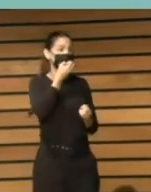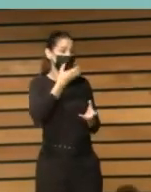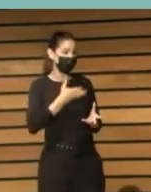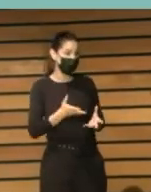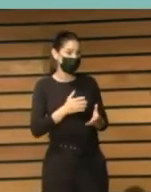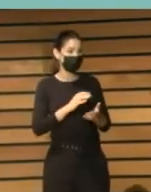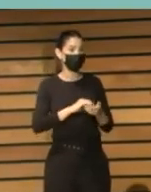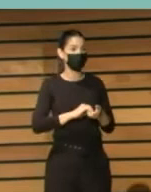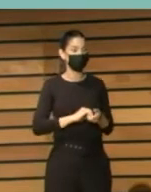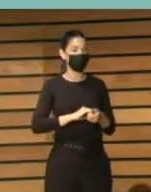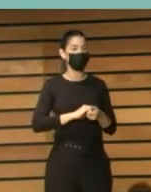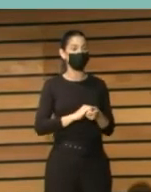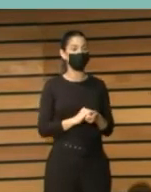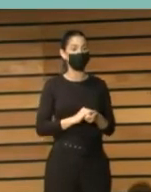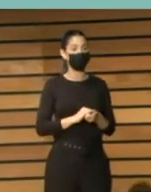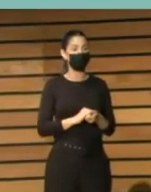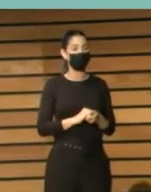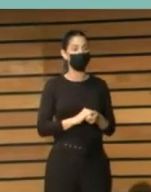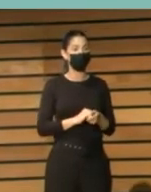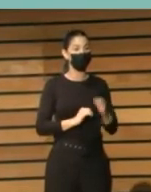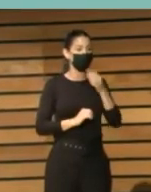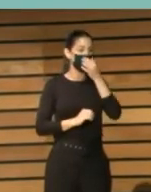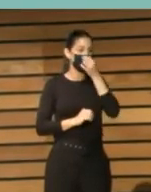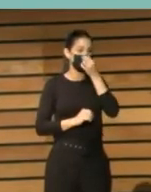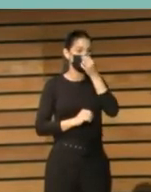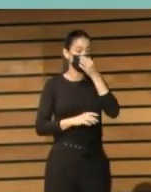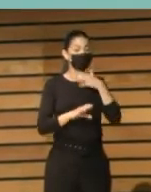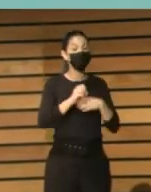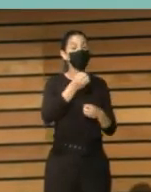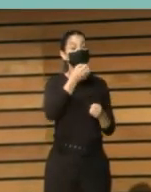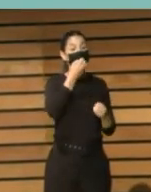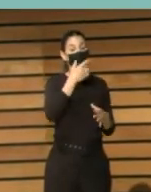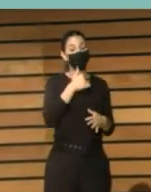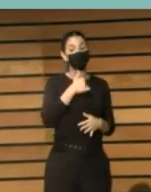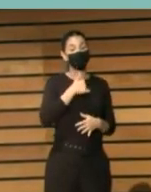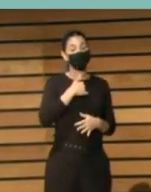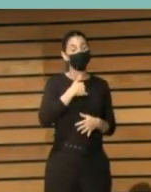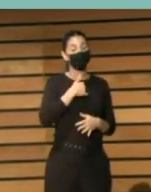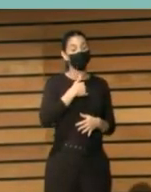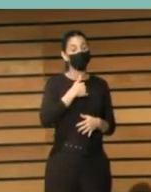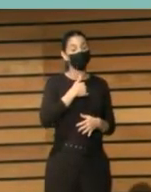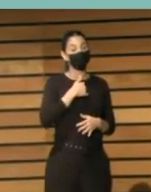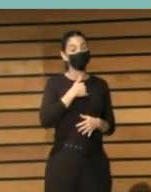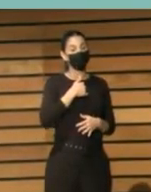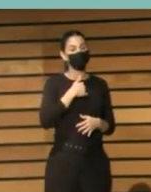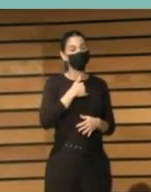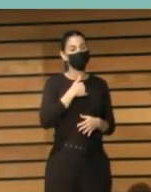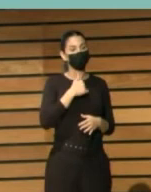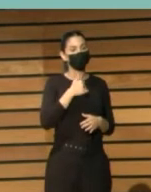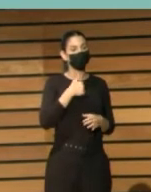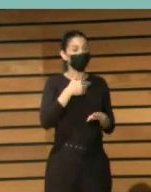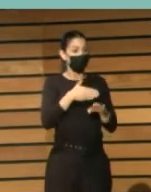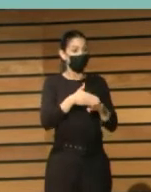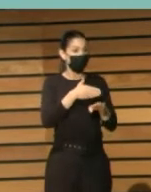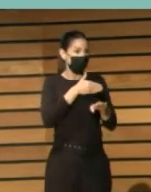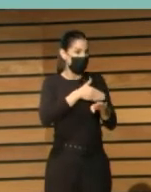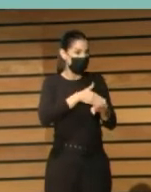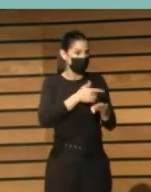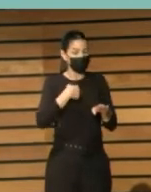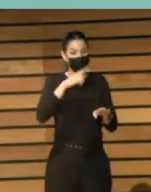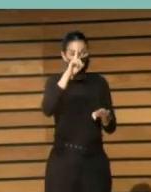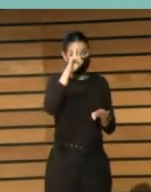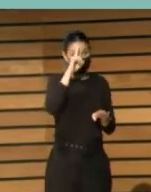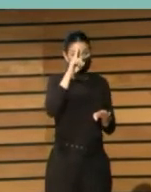sí, está encendido. Uh-huh. Pues yo cuando… antes de saber que iba a ser invitada a la